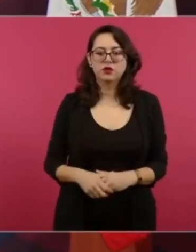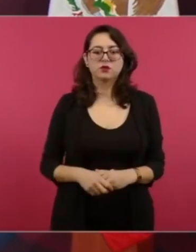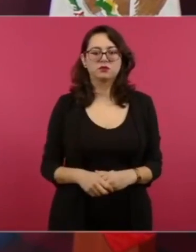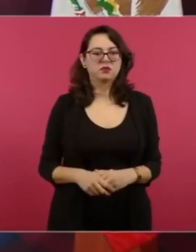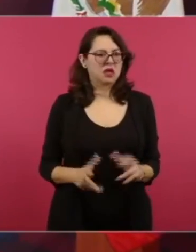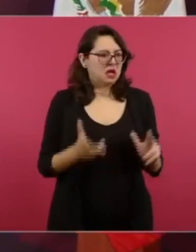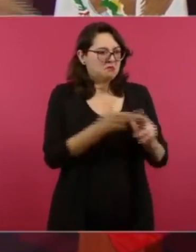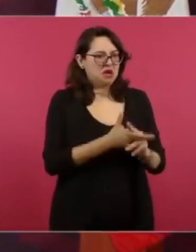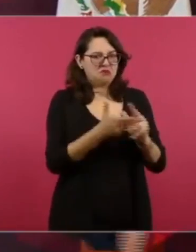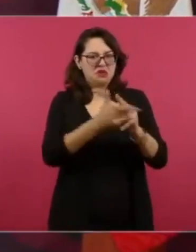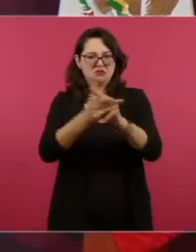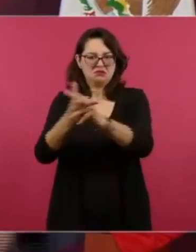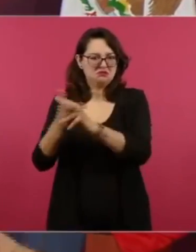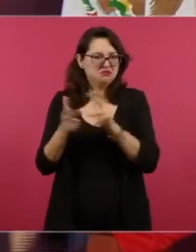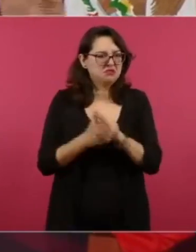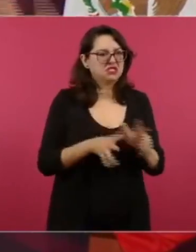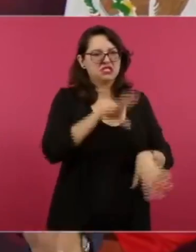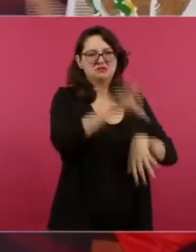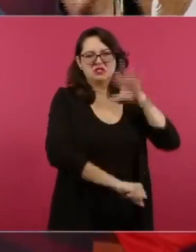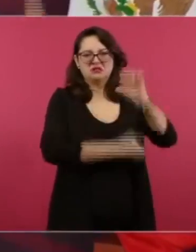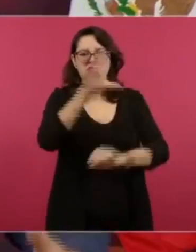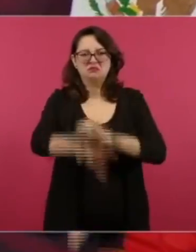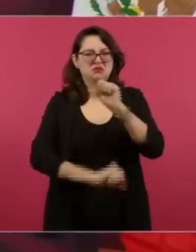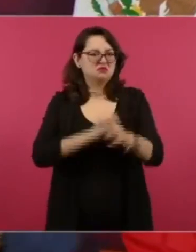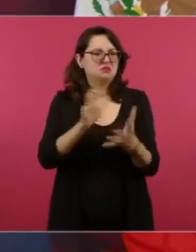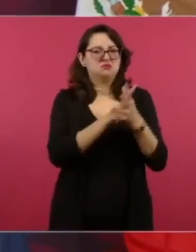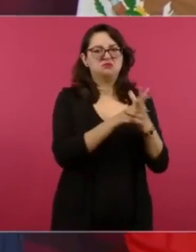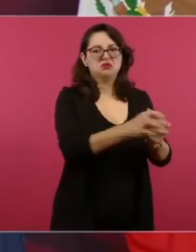y masacres, o sea, mano dura,